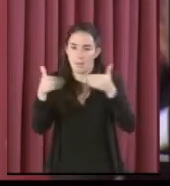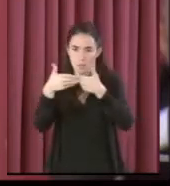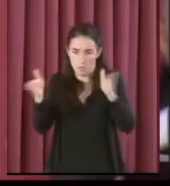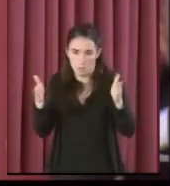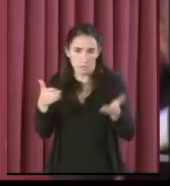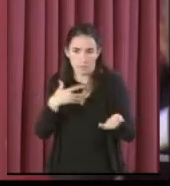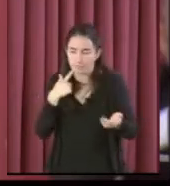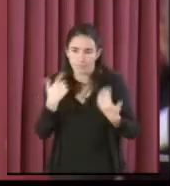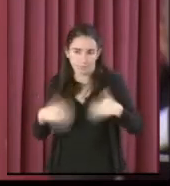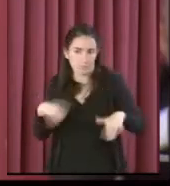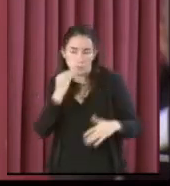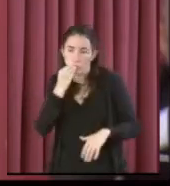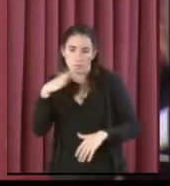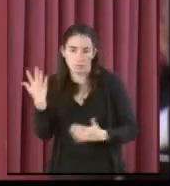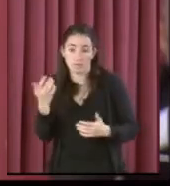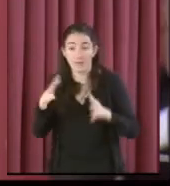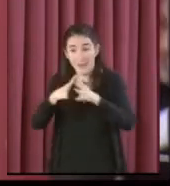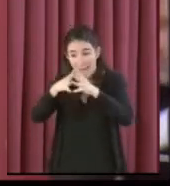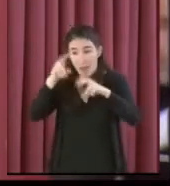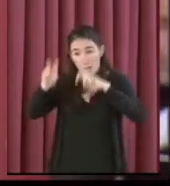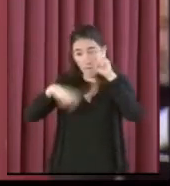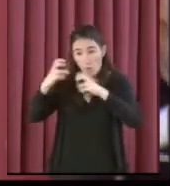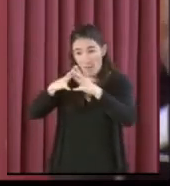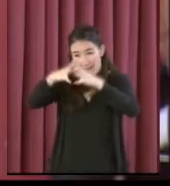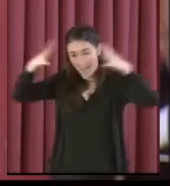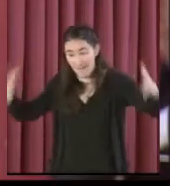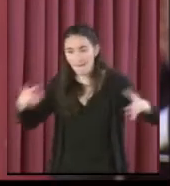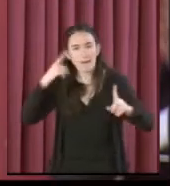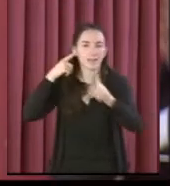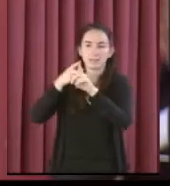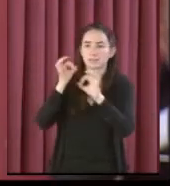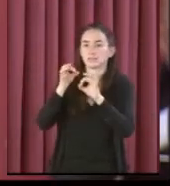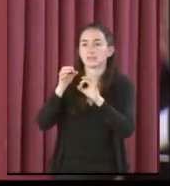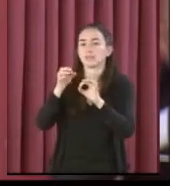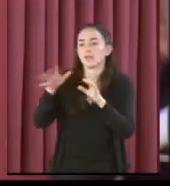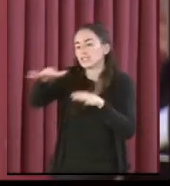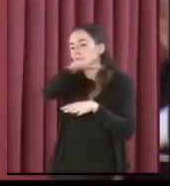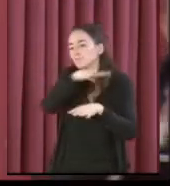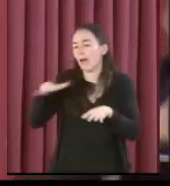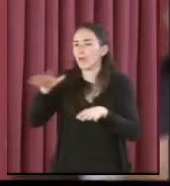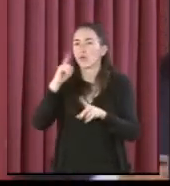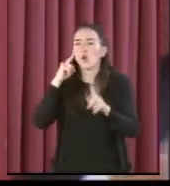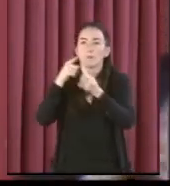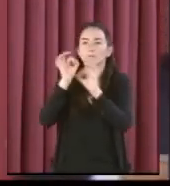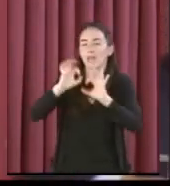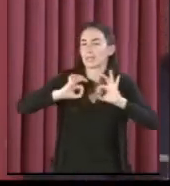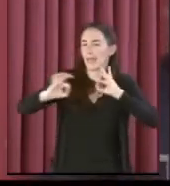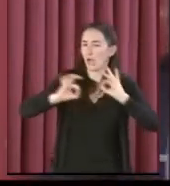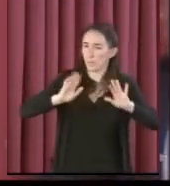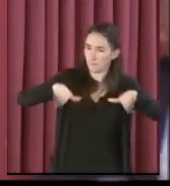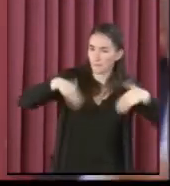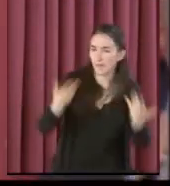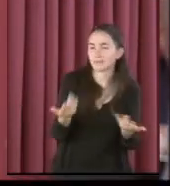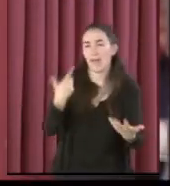ampliación tiene por objetivo convertir el teatro en el centro polifacético y multiespacio abierto a promover más teatro y artes